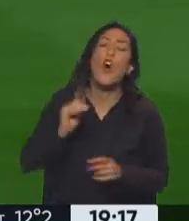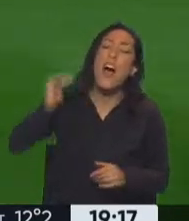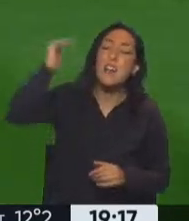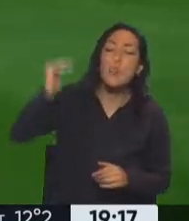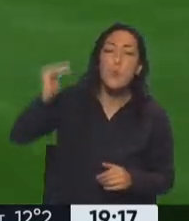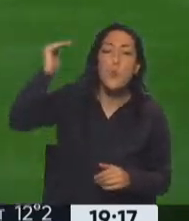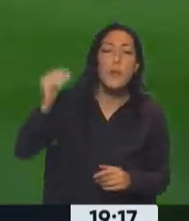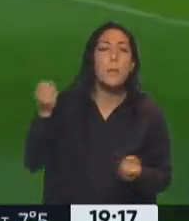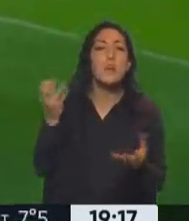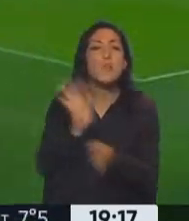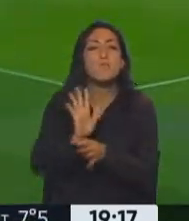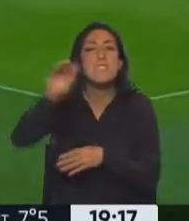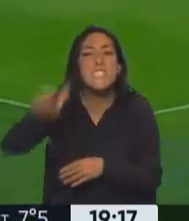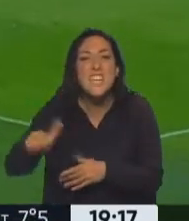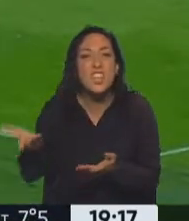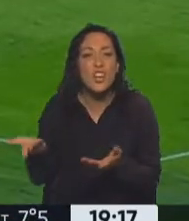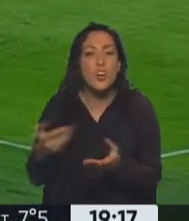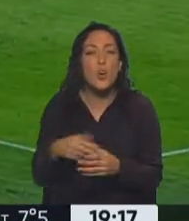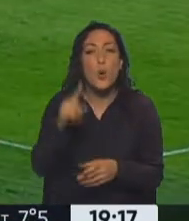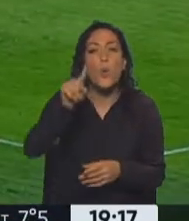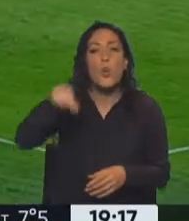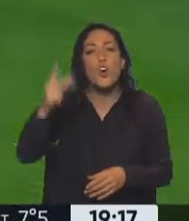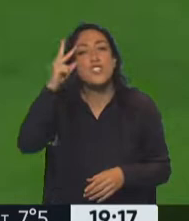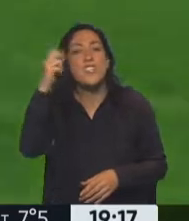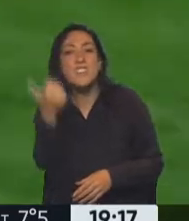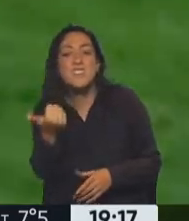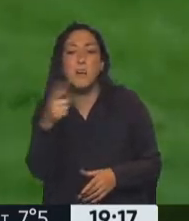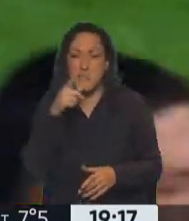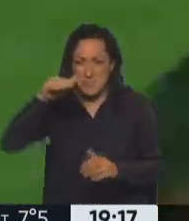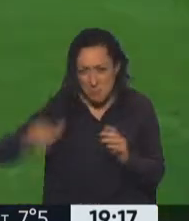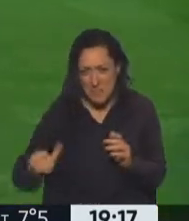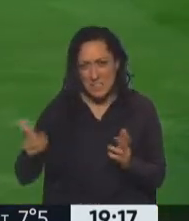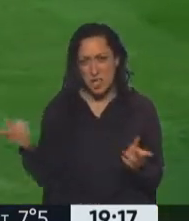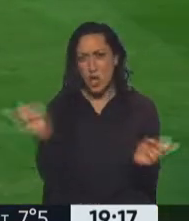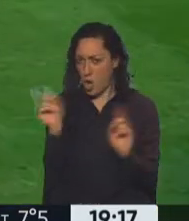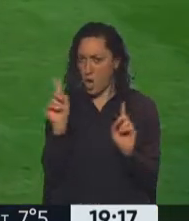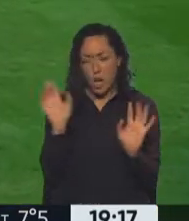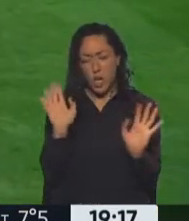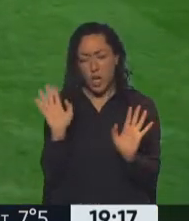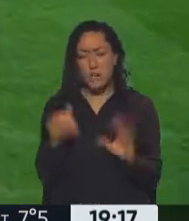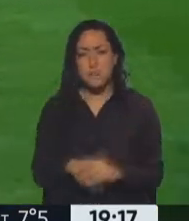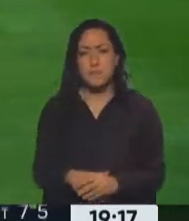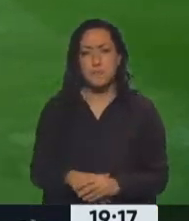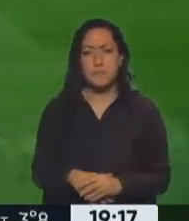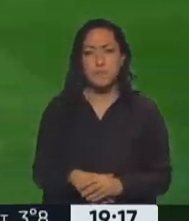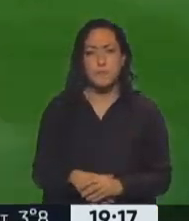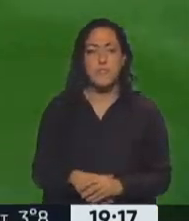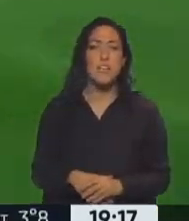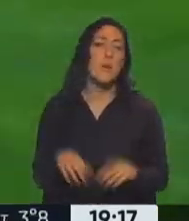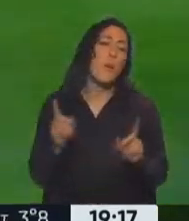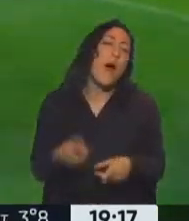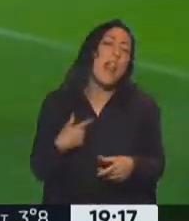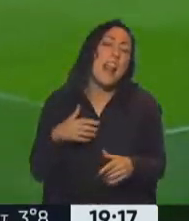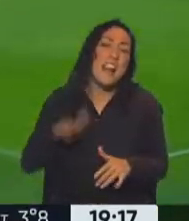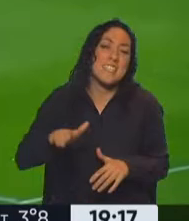es chiquito. Ah. Dije chiquito. 86. Ah, pero parece más chiquito. Sí, no es tanto. No. No, pero igual es una criatura. Juega muy